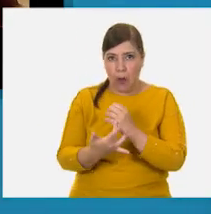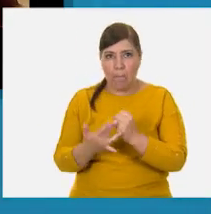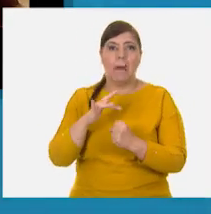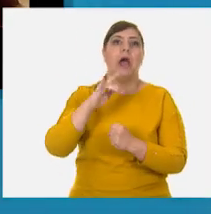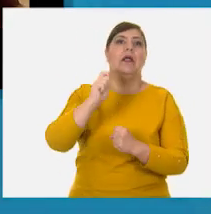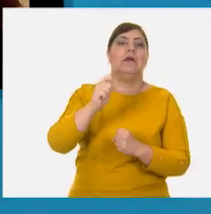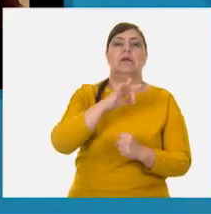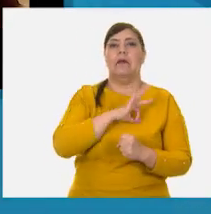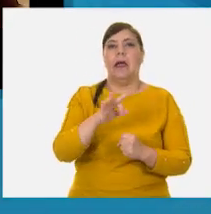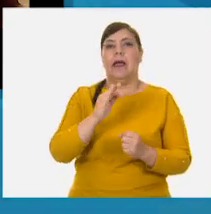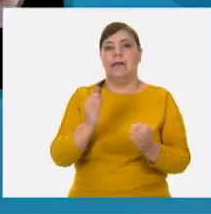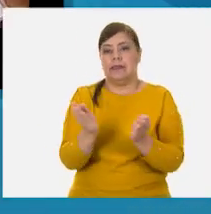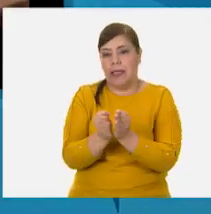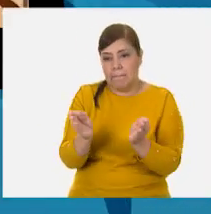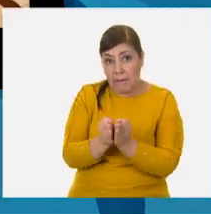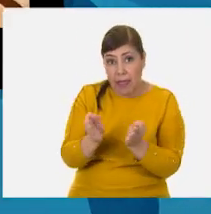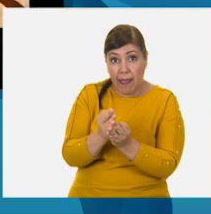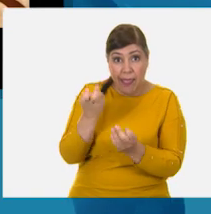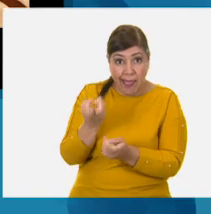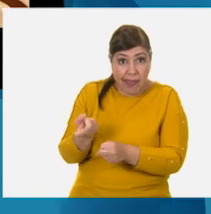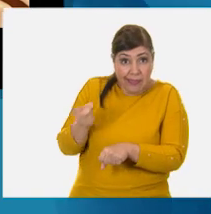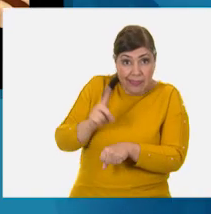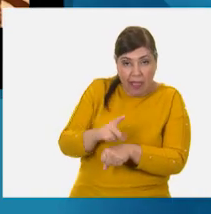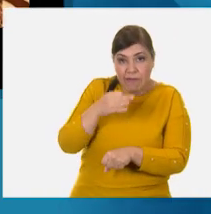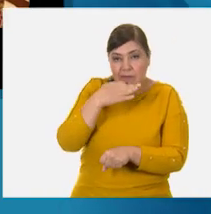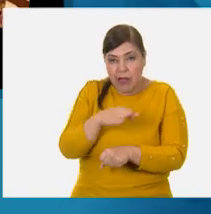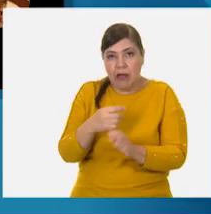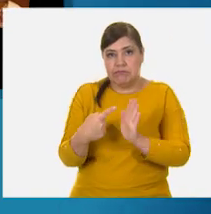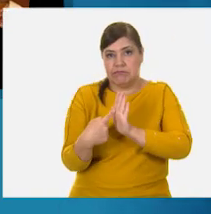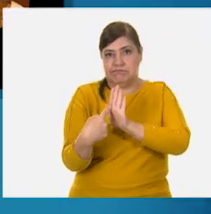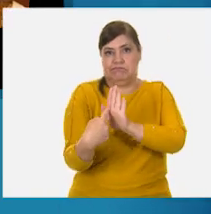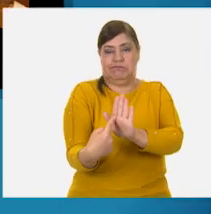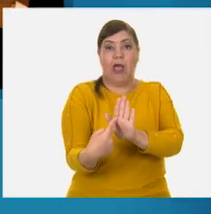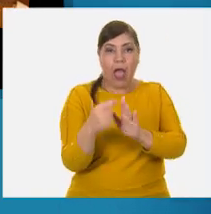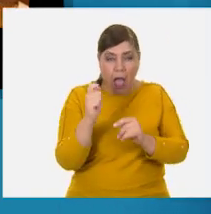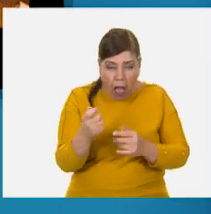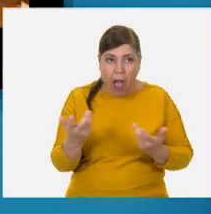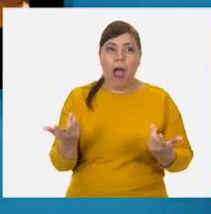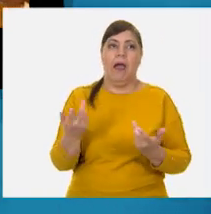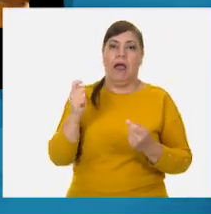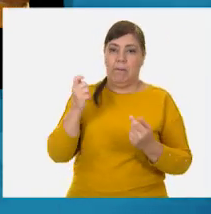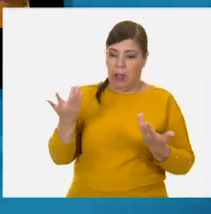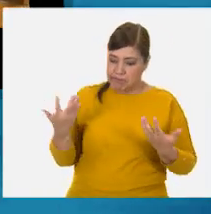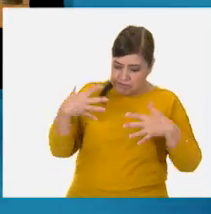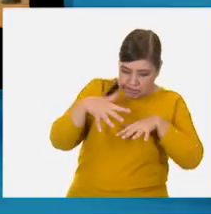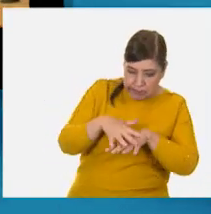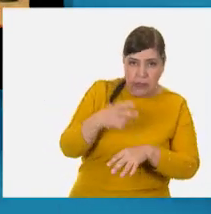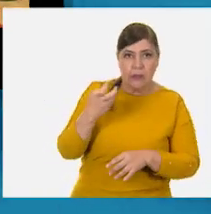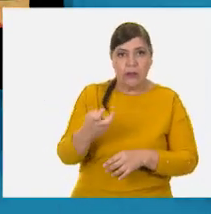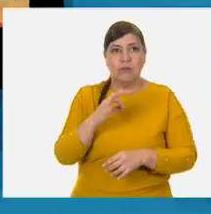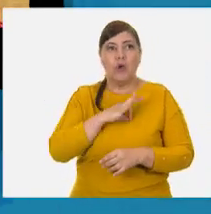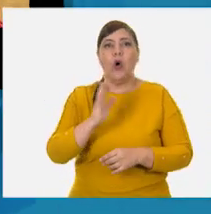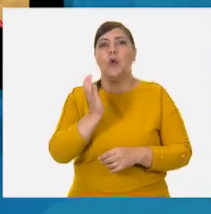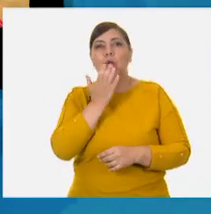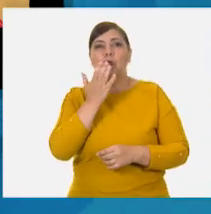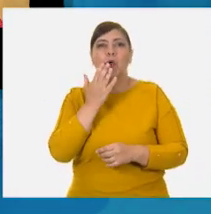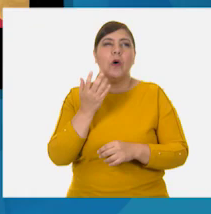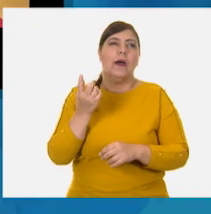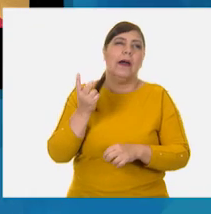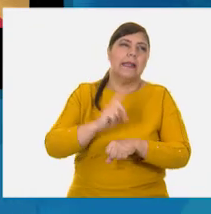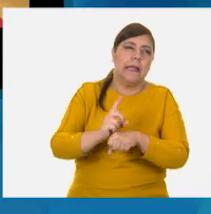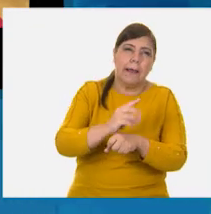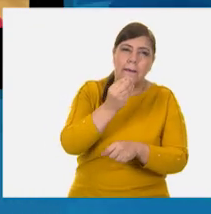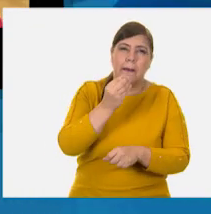etcétera, etcétera, que en esos días de fiesta se muestra precisamente lo que es este mundo cotidiano y no,